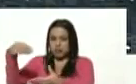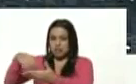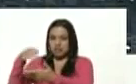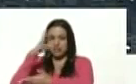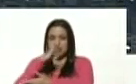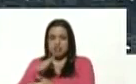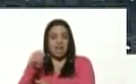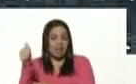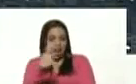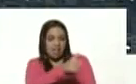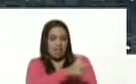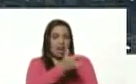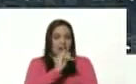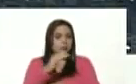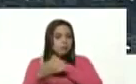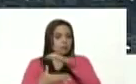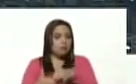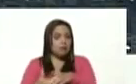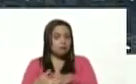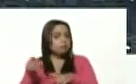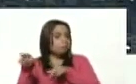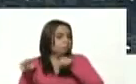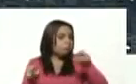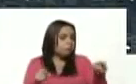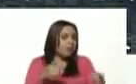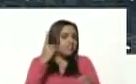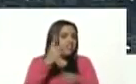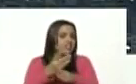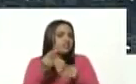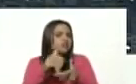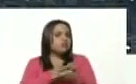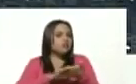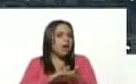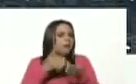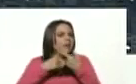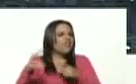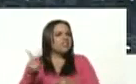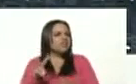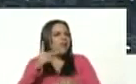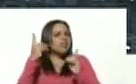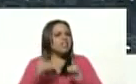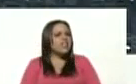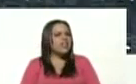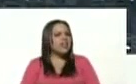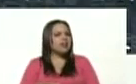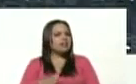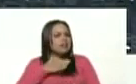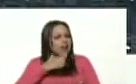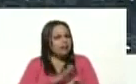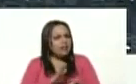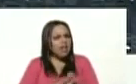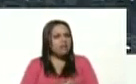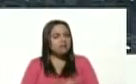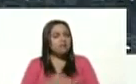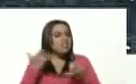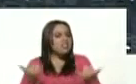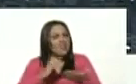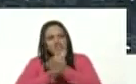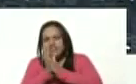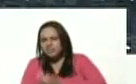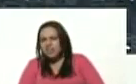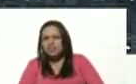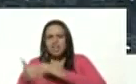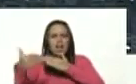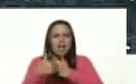quien tiene sus problemas, que cada quien los solucione. Pero a Venezuela, déjenla quieta, ya basta de ataque contra nuestra amada